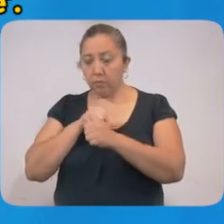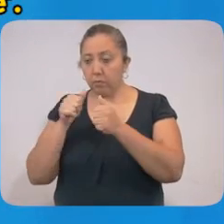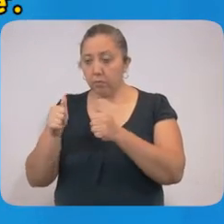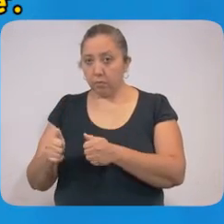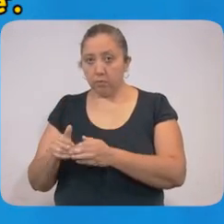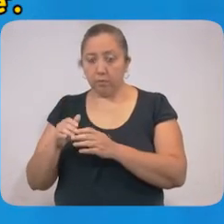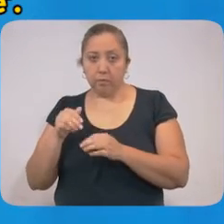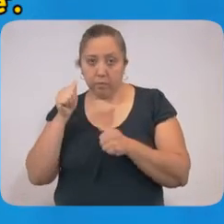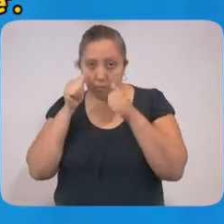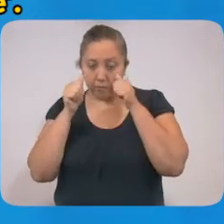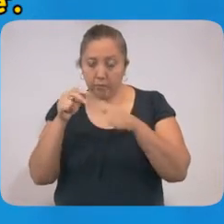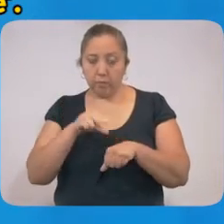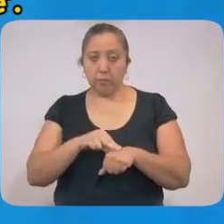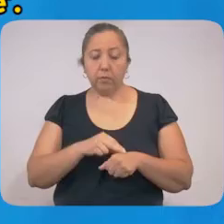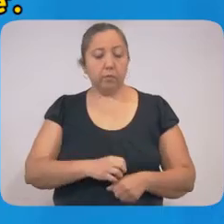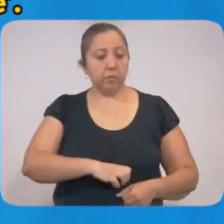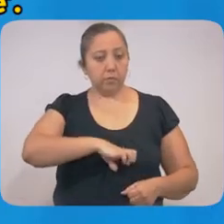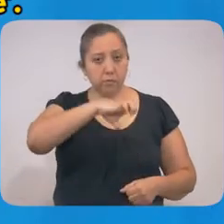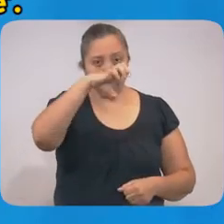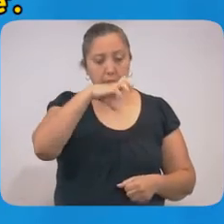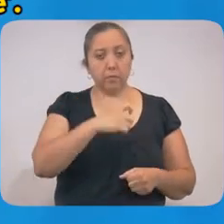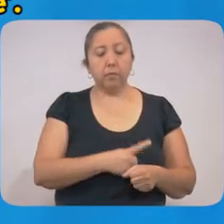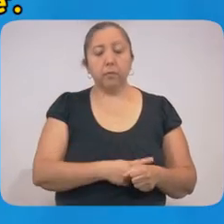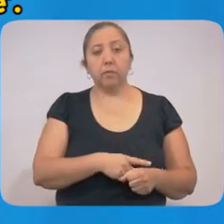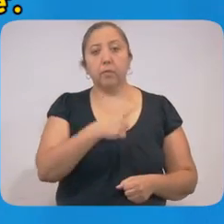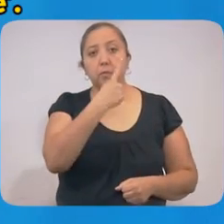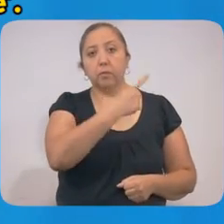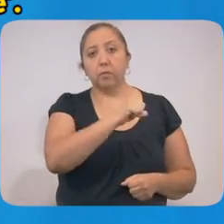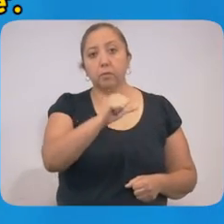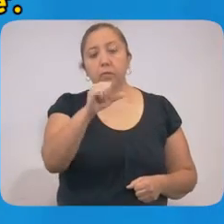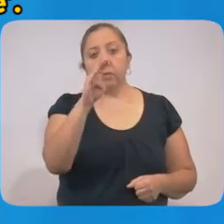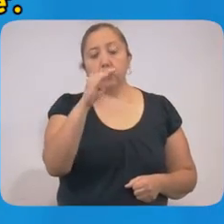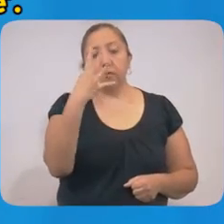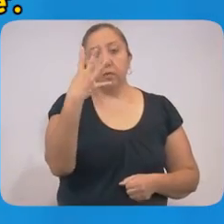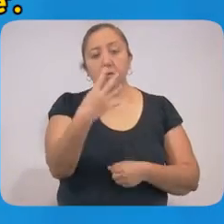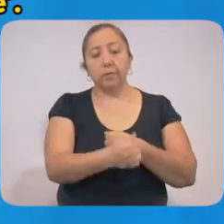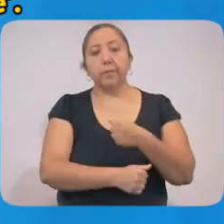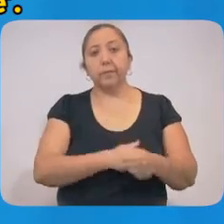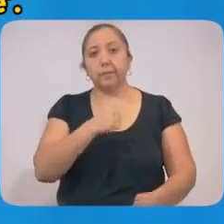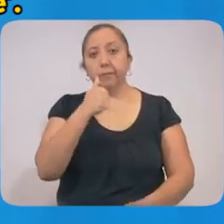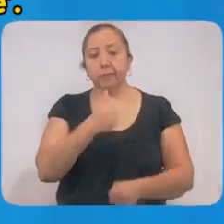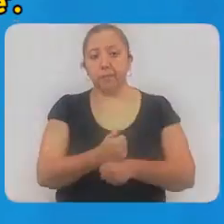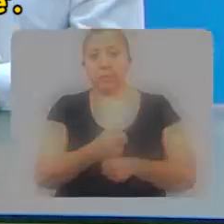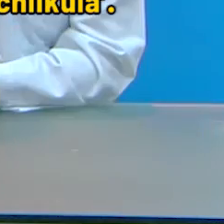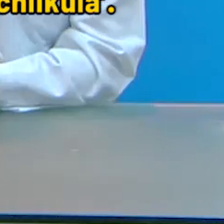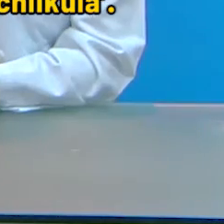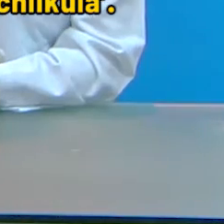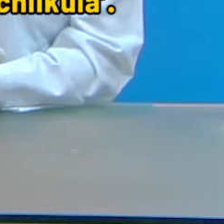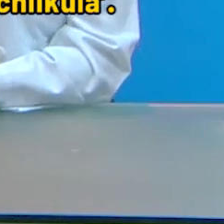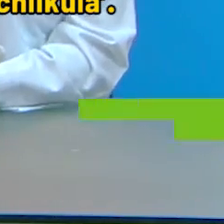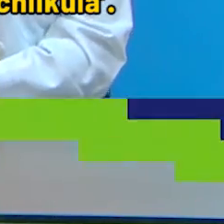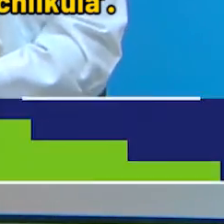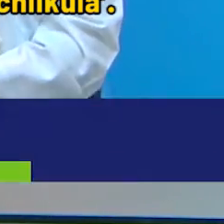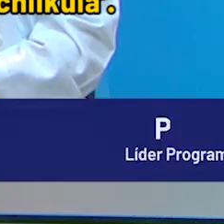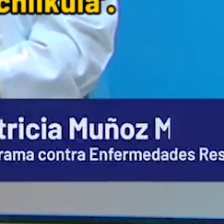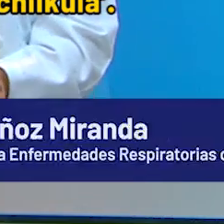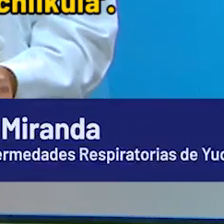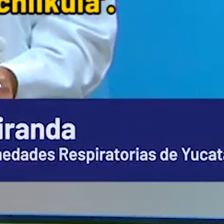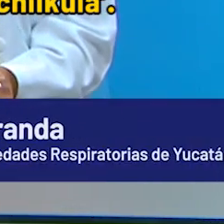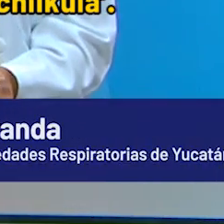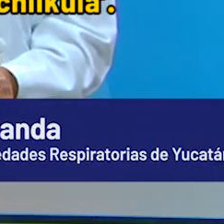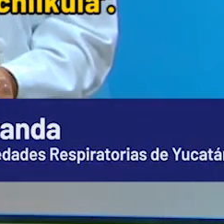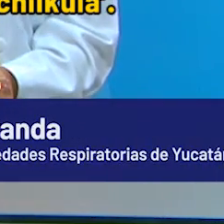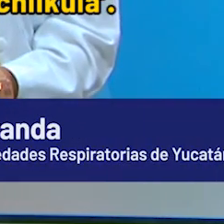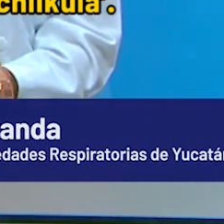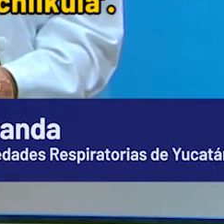total. El rango de edad de los casos confirmados es de 1 a 94 años. Este es el informe hasta el día de hoy, doctor. Muchas gracias,